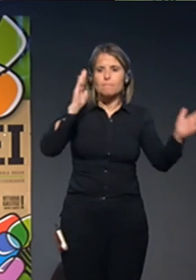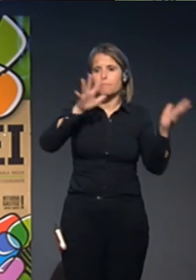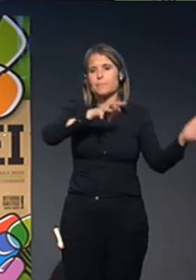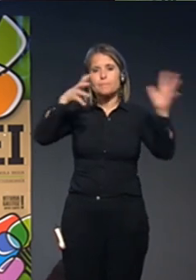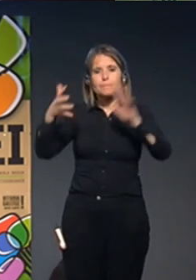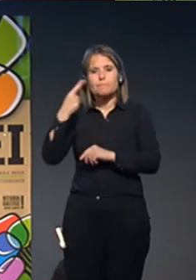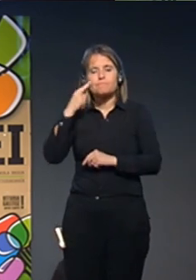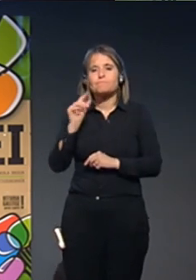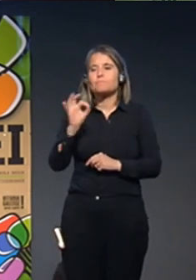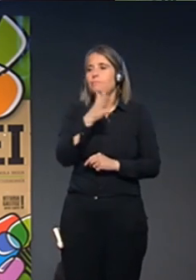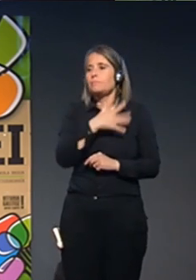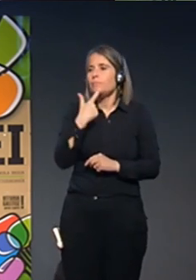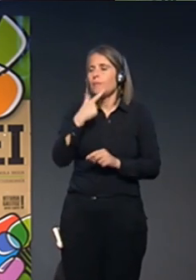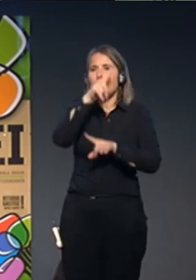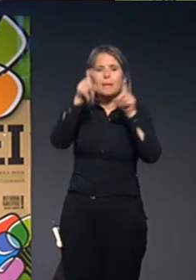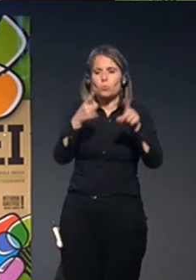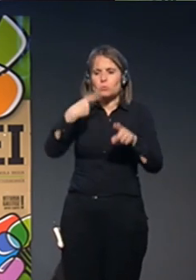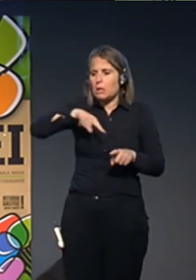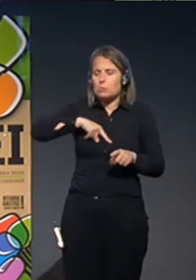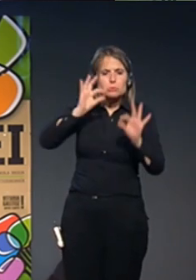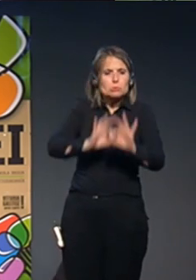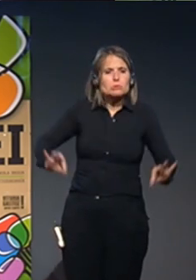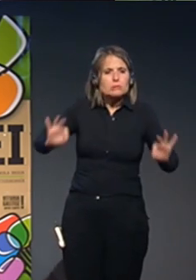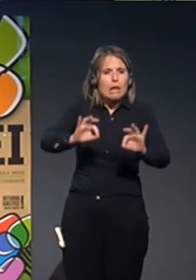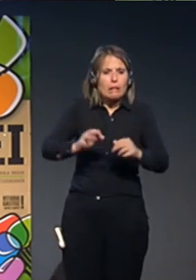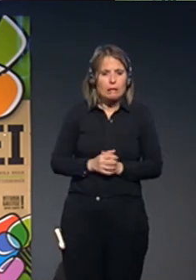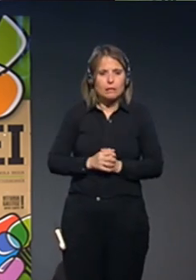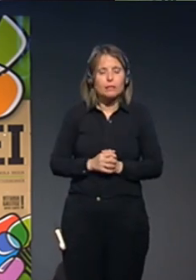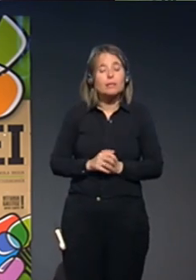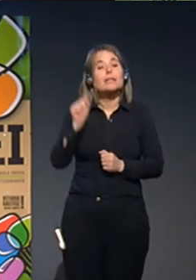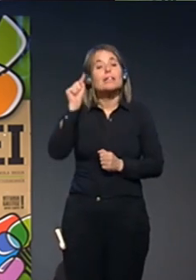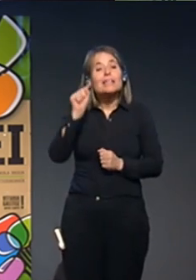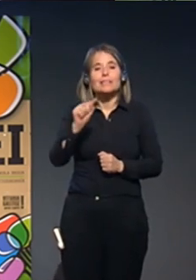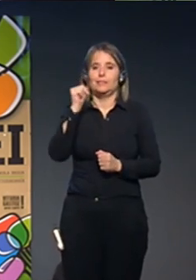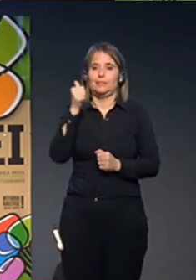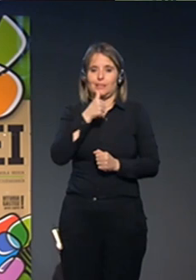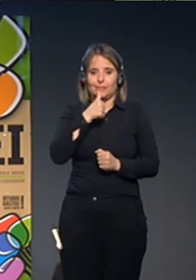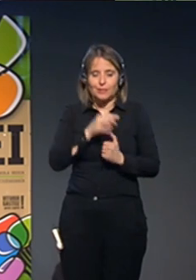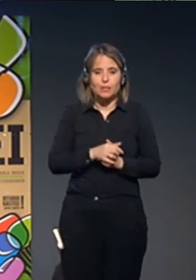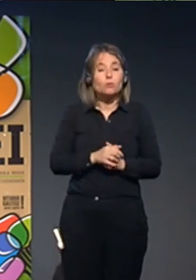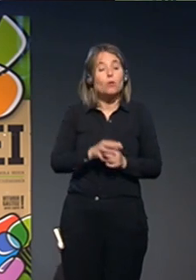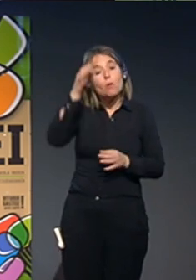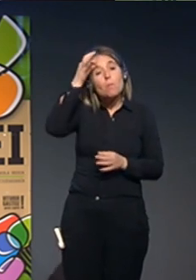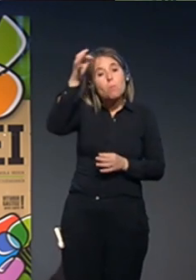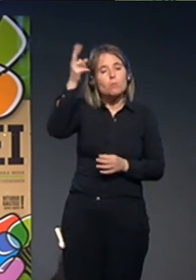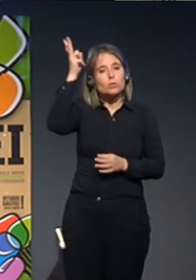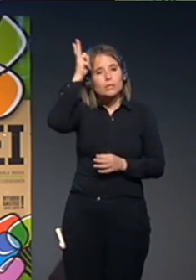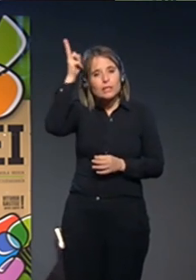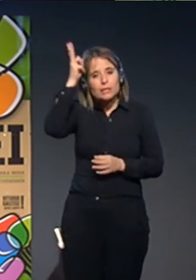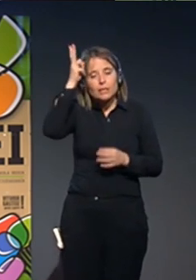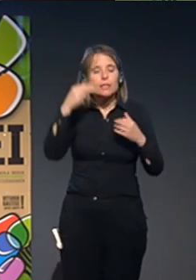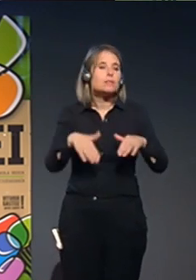climá no nos hacemos esa misma pregunta y Es más yo creo que ese es el secreto Porque esos pueblos indígenas